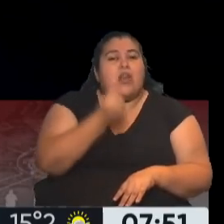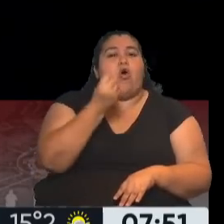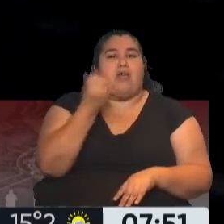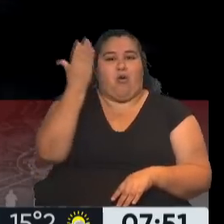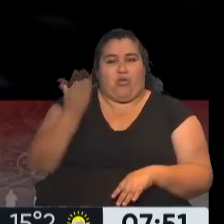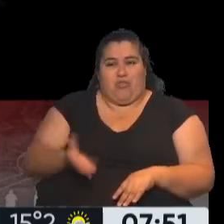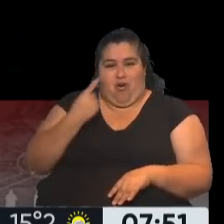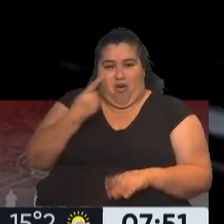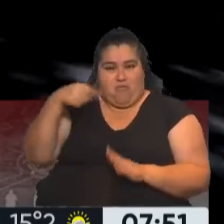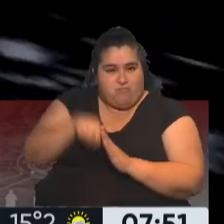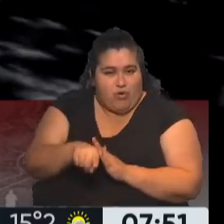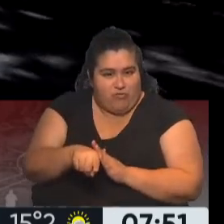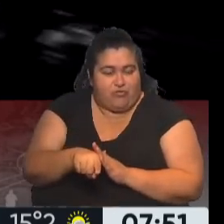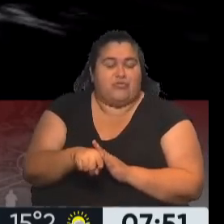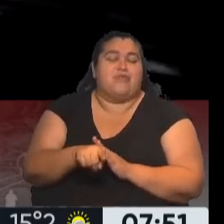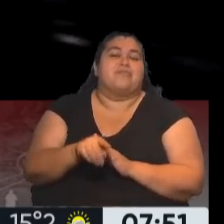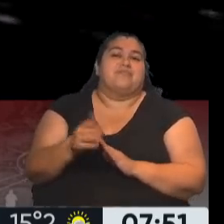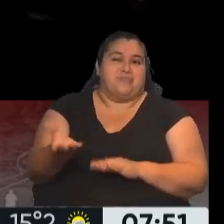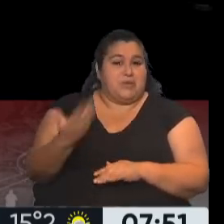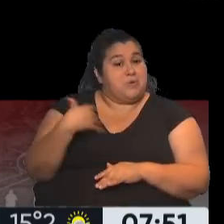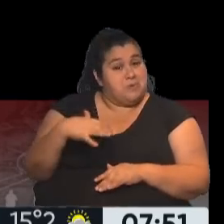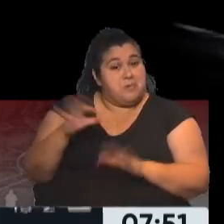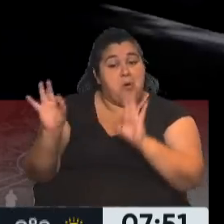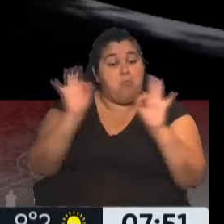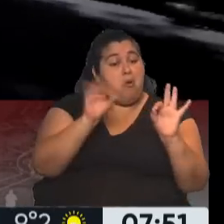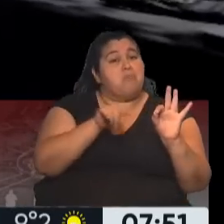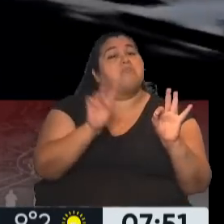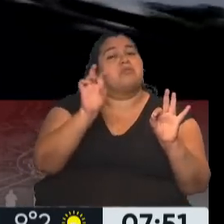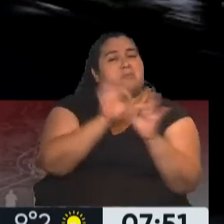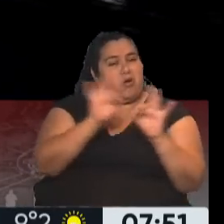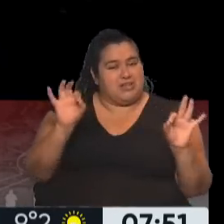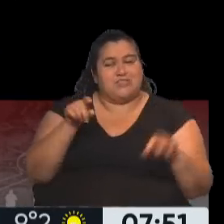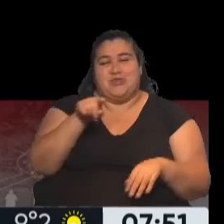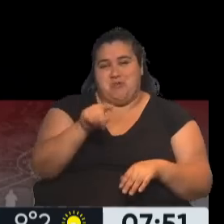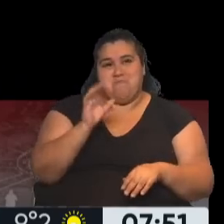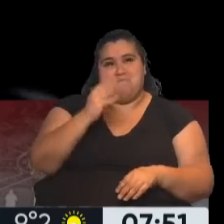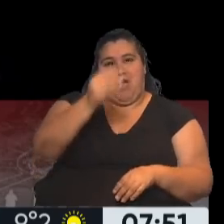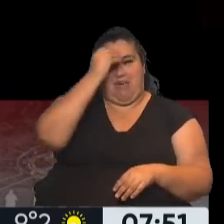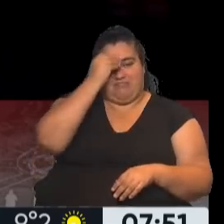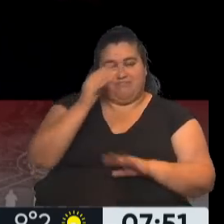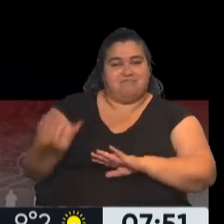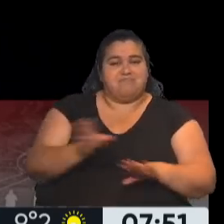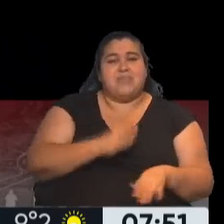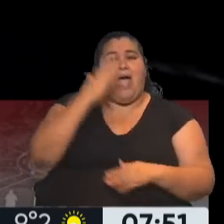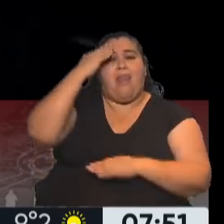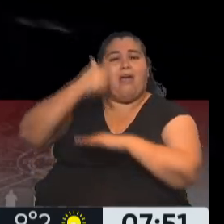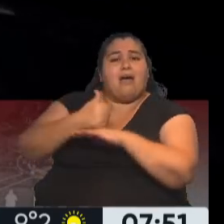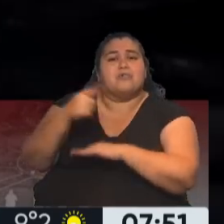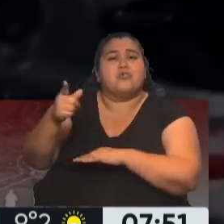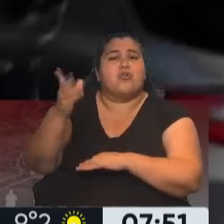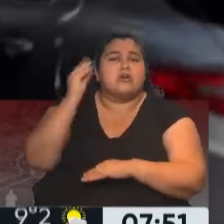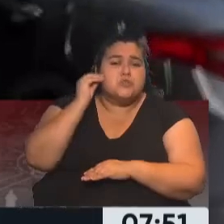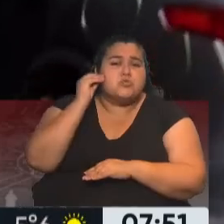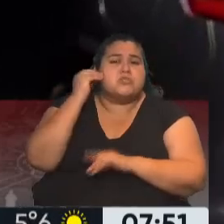conoce. Para tomarnos parte de lo que estábamos diciendo. Bueno, volvemos con Alejandro Puertas. A ver, Alejandro, ¿nos escuchás bien?